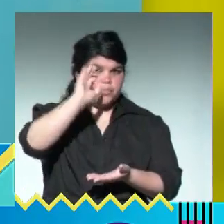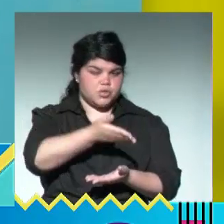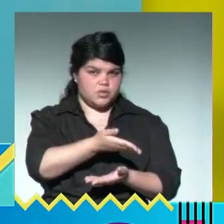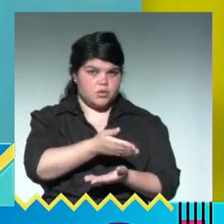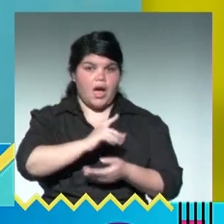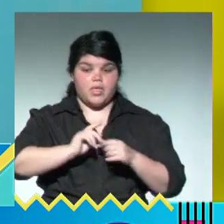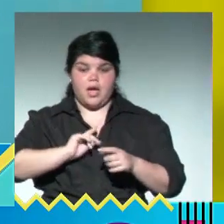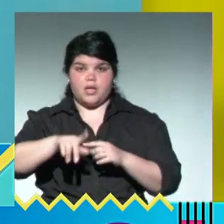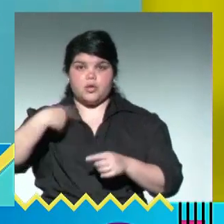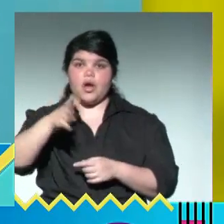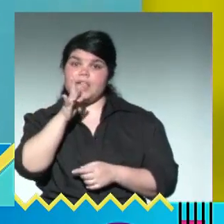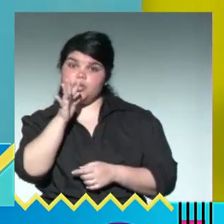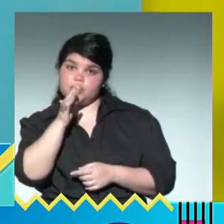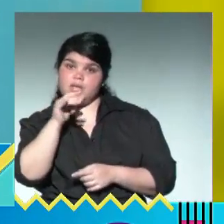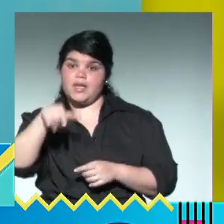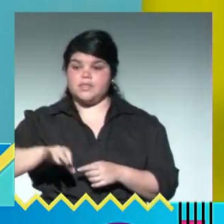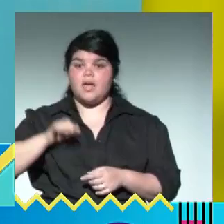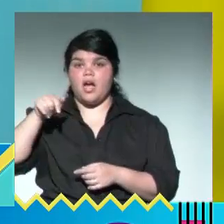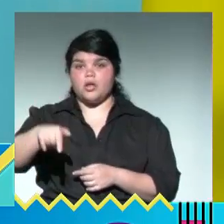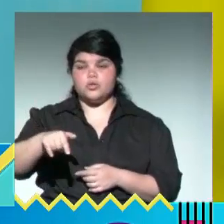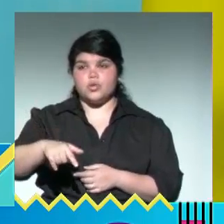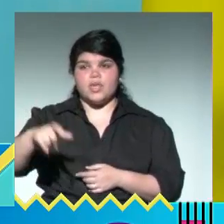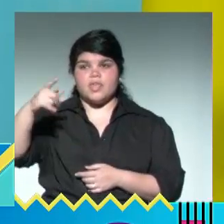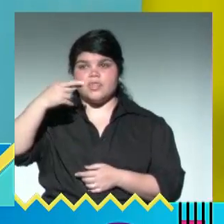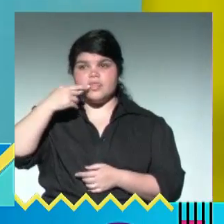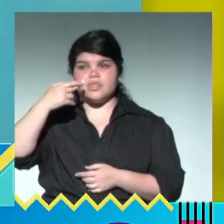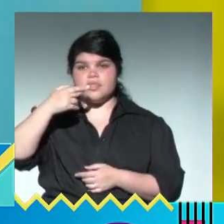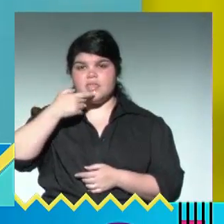al año siguiente fue de 14% y en este año se prevé un